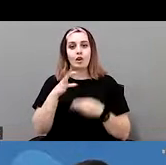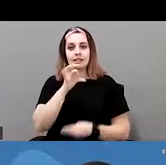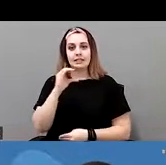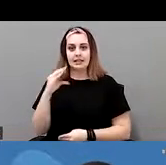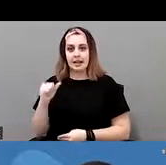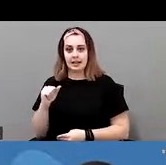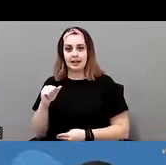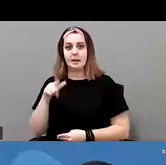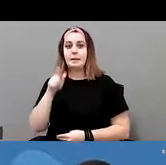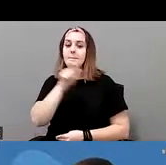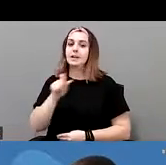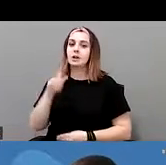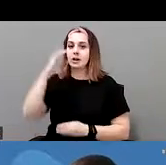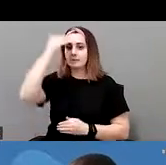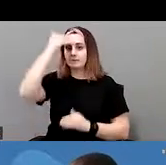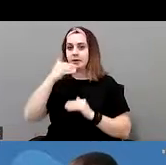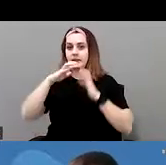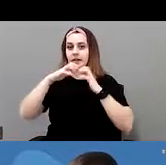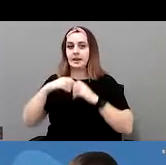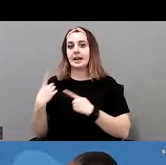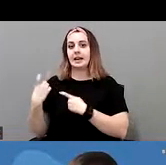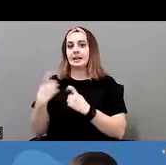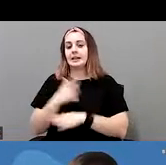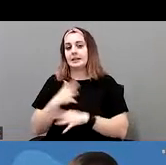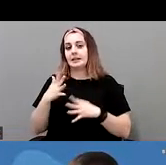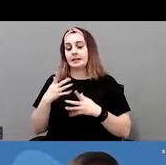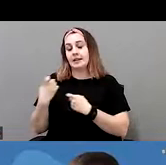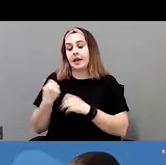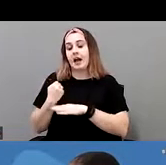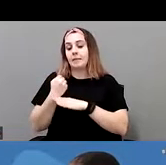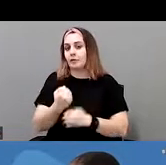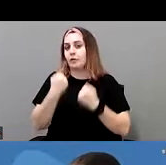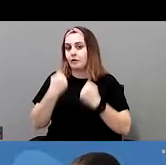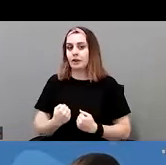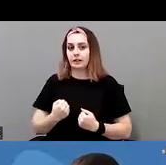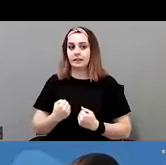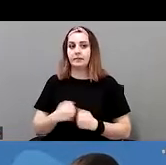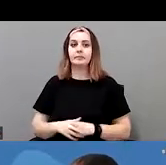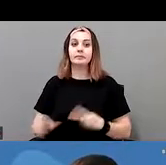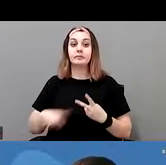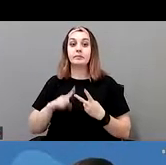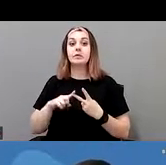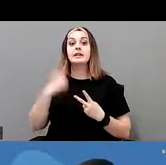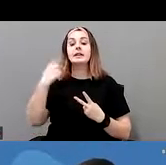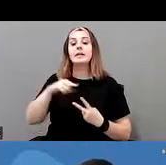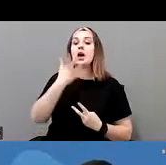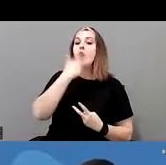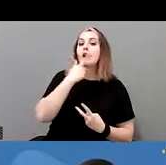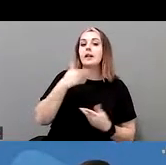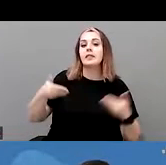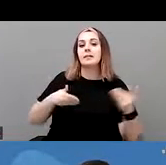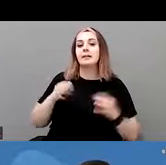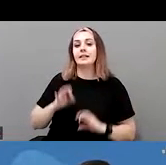personas con parálisis cerebral y grandes necesidades de apoyo. Conocer las necesidades y demandas